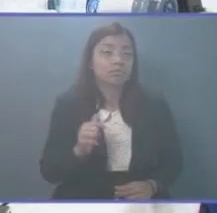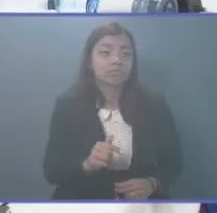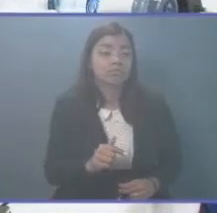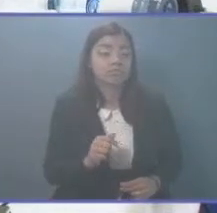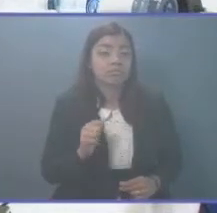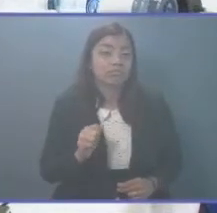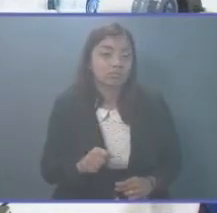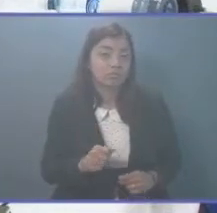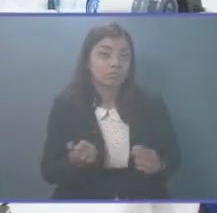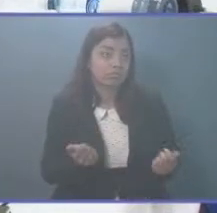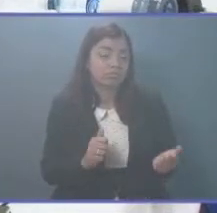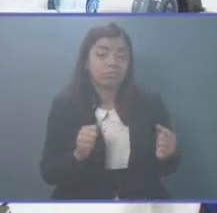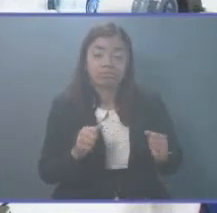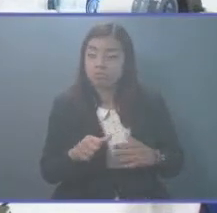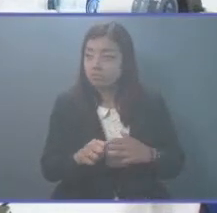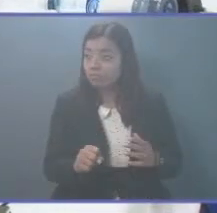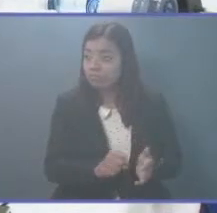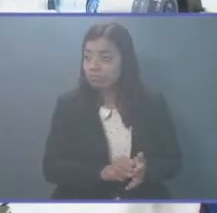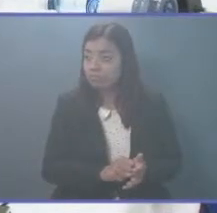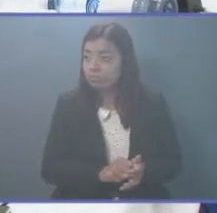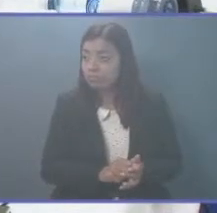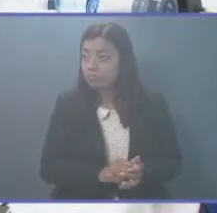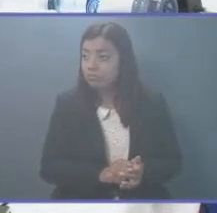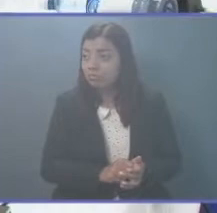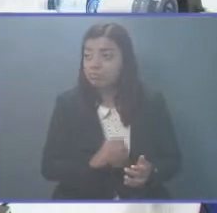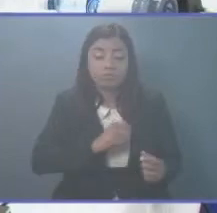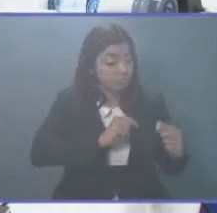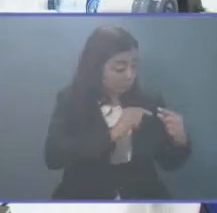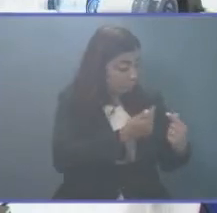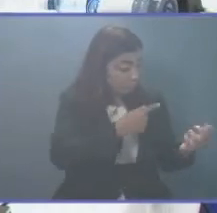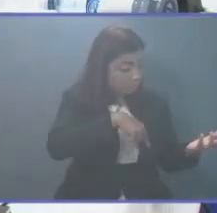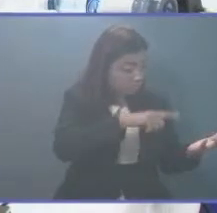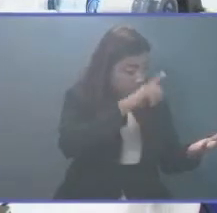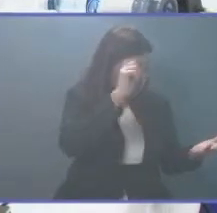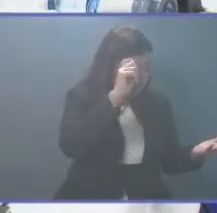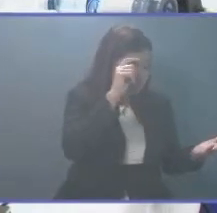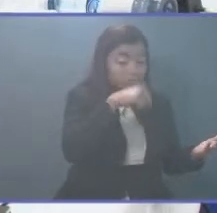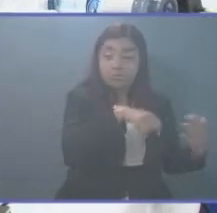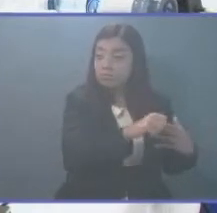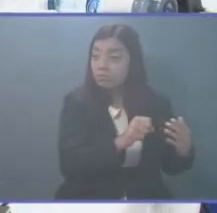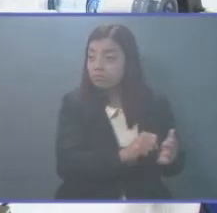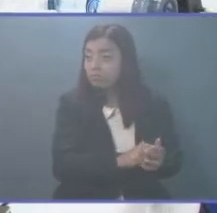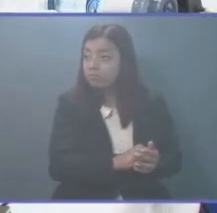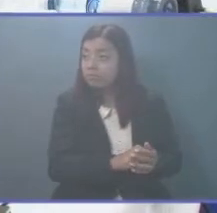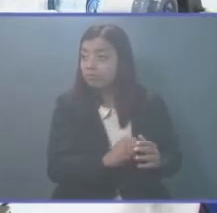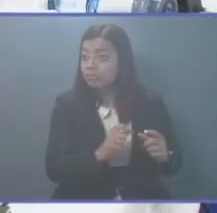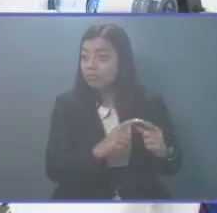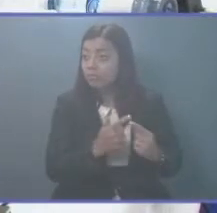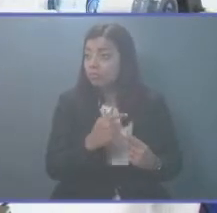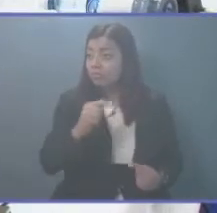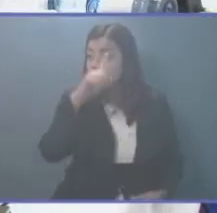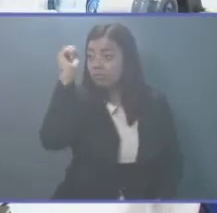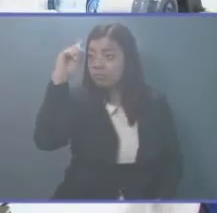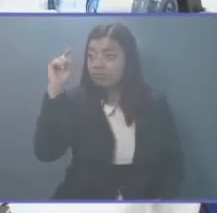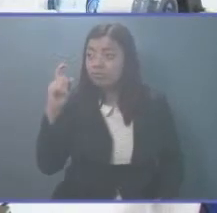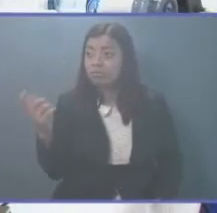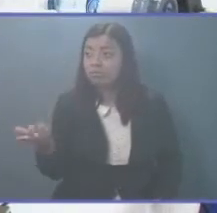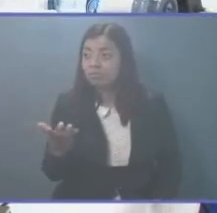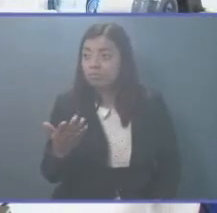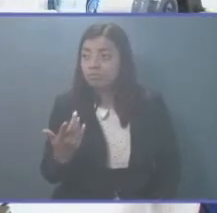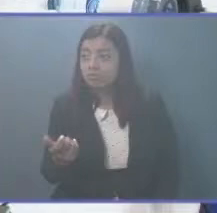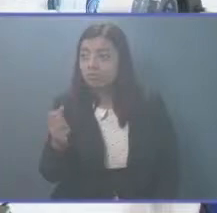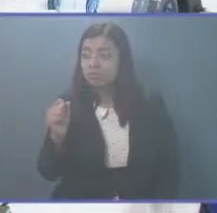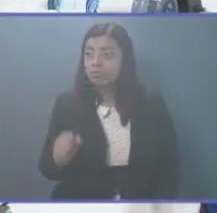que, pues sí, están en la asamblea y no son fantasmas, ¿verdad? Sino que ahí están, ¿verdad? Y que somos un equipo trabajando para poder